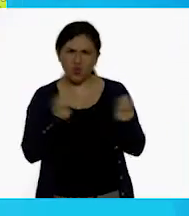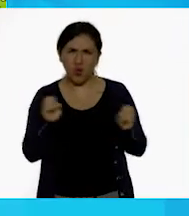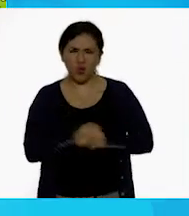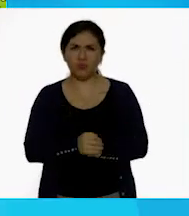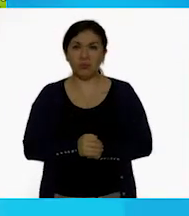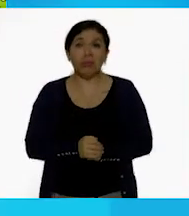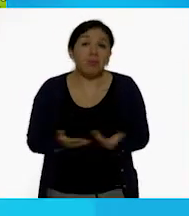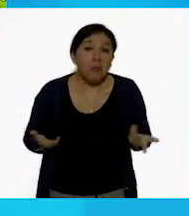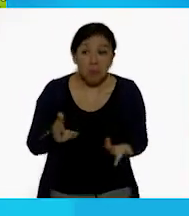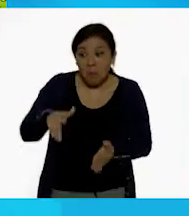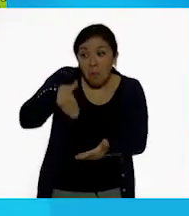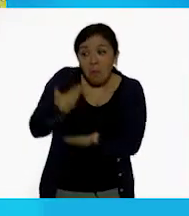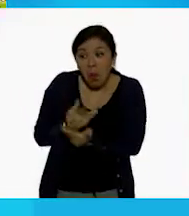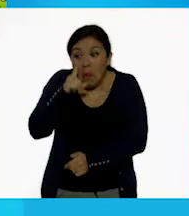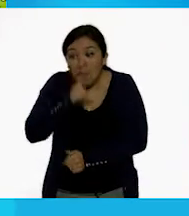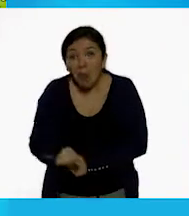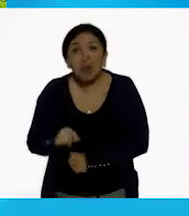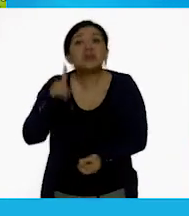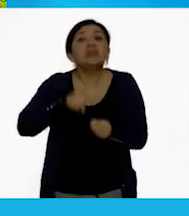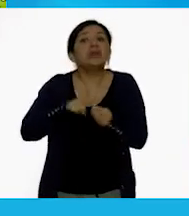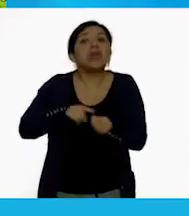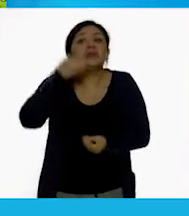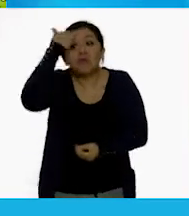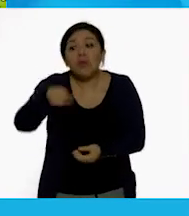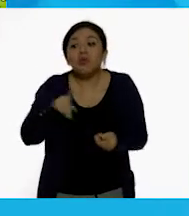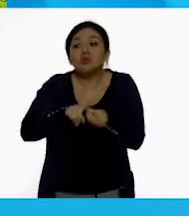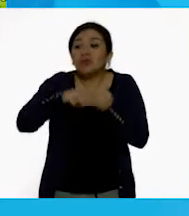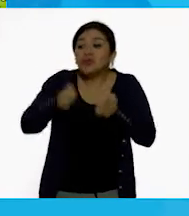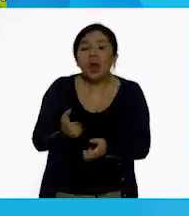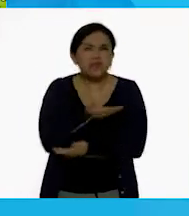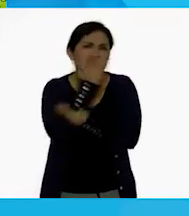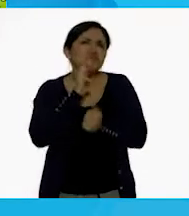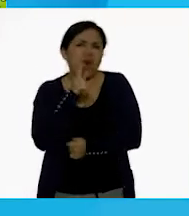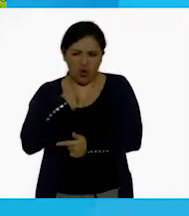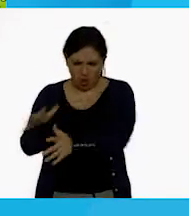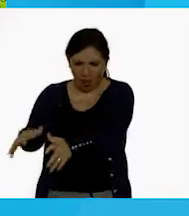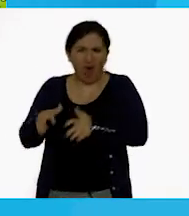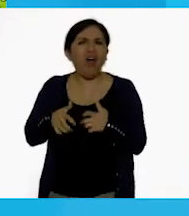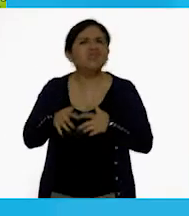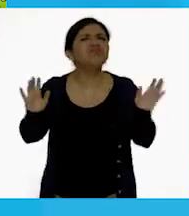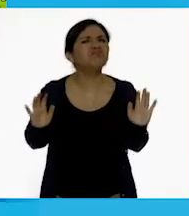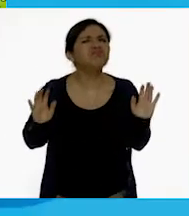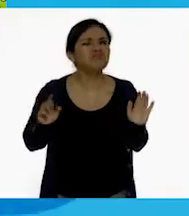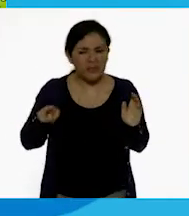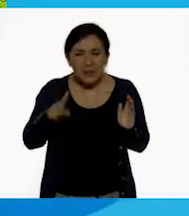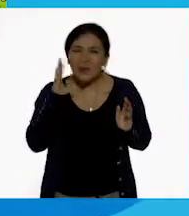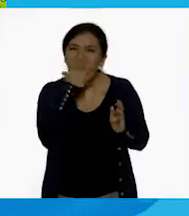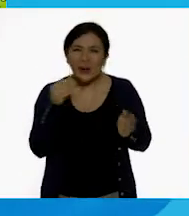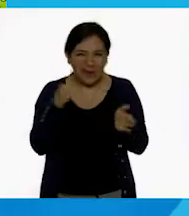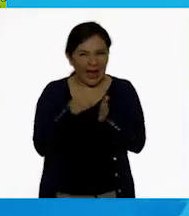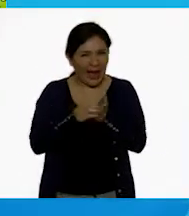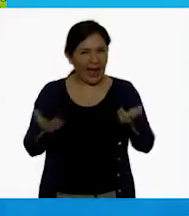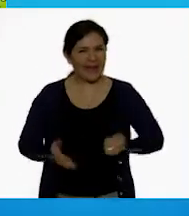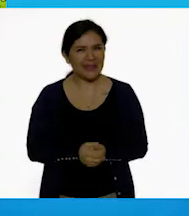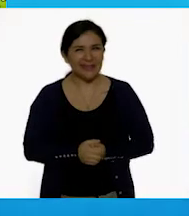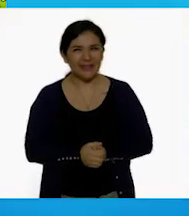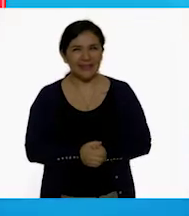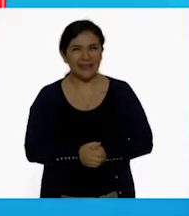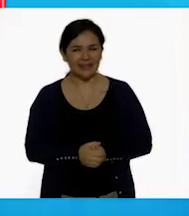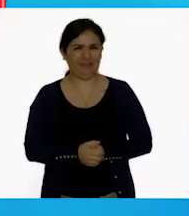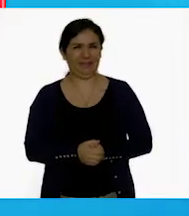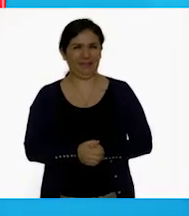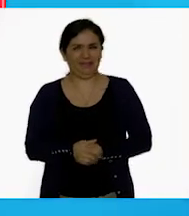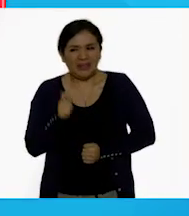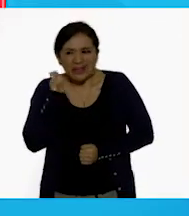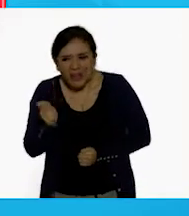se le cayó a alguien, no va a saber en dónde la sucedió. Mejor me la quedo yo. Se ve muy bonita. ¿Qué